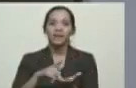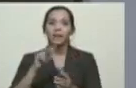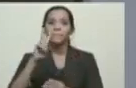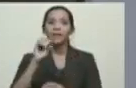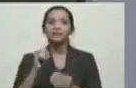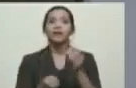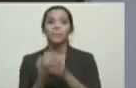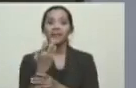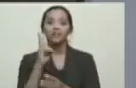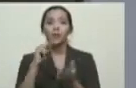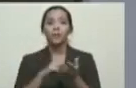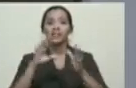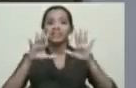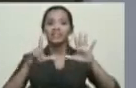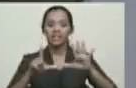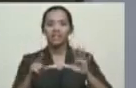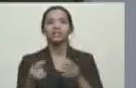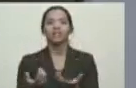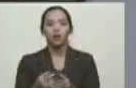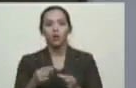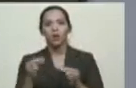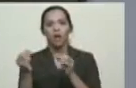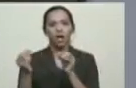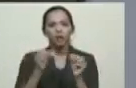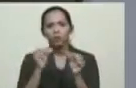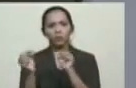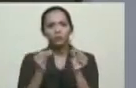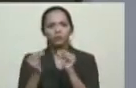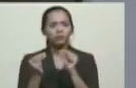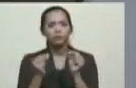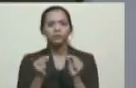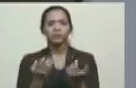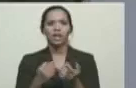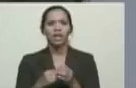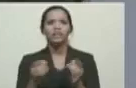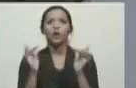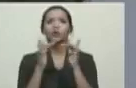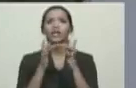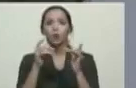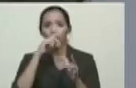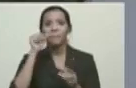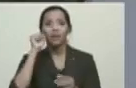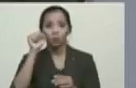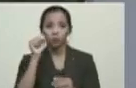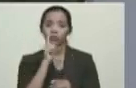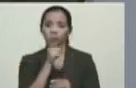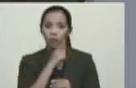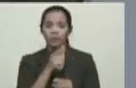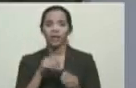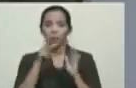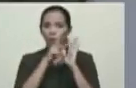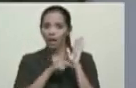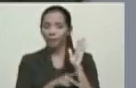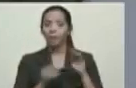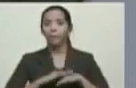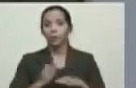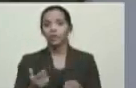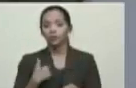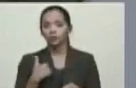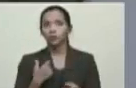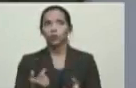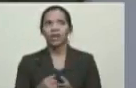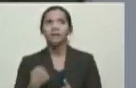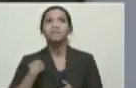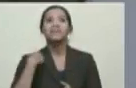de 2017 de una conversación en ese contacto con Maduro, que se llamaba el programa, porque en ese momento yo me había convertido